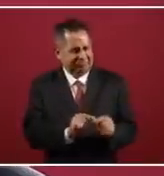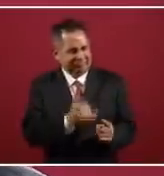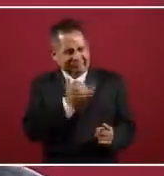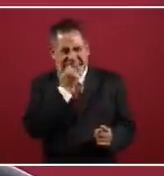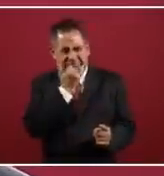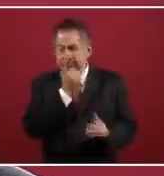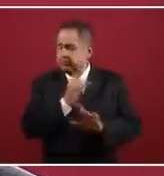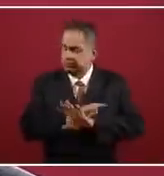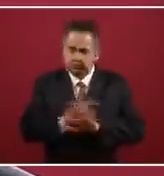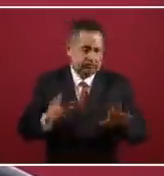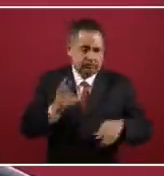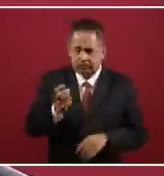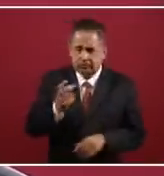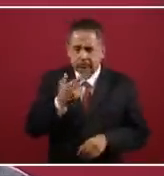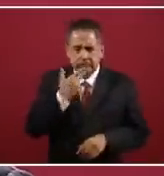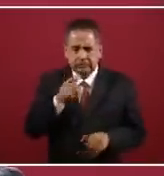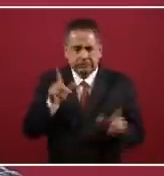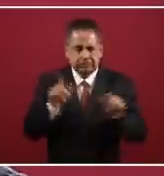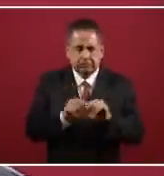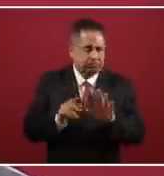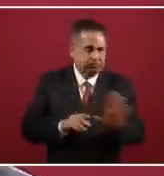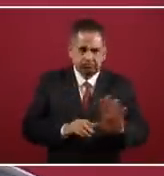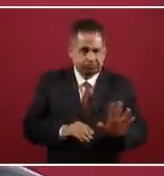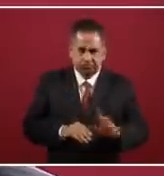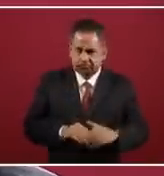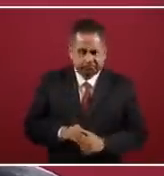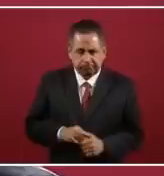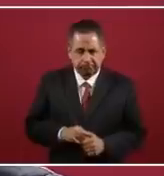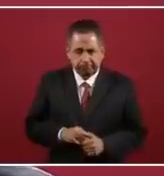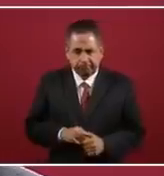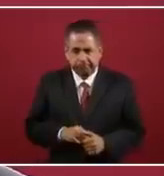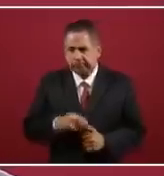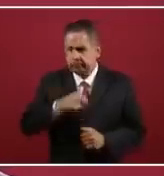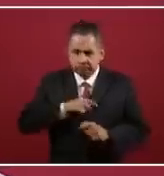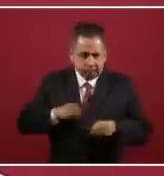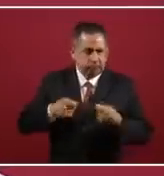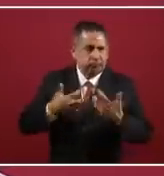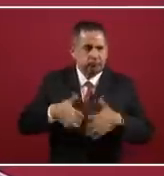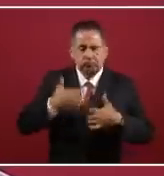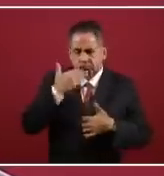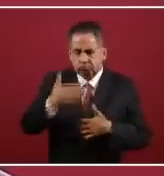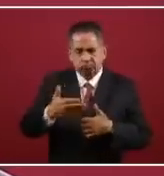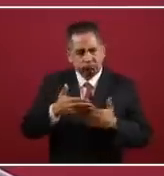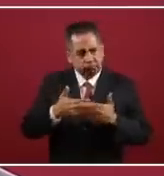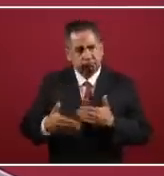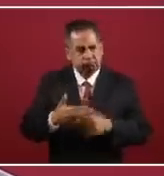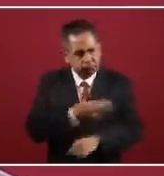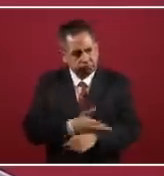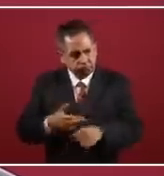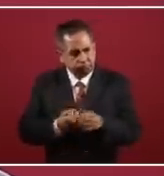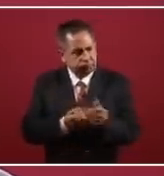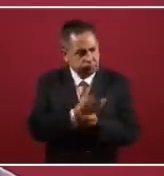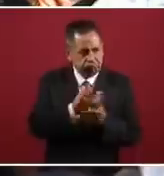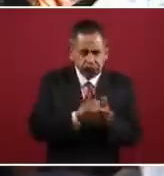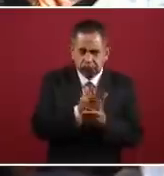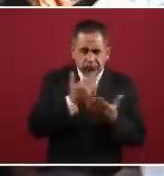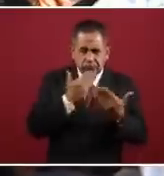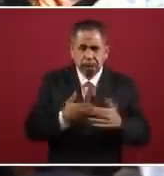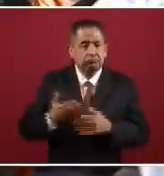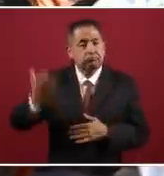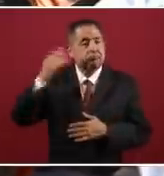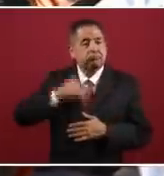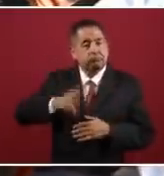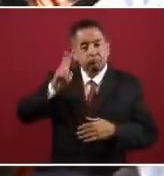no funciona como debe de funcionar, no estaba hecho para atender